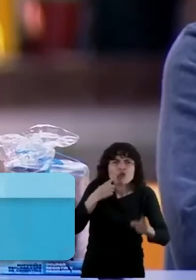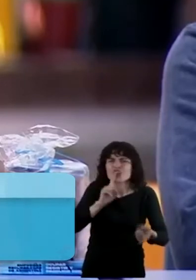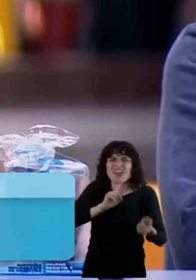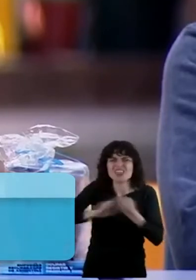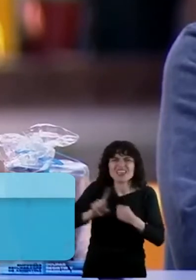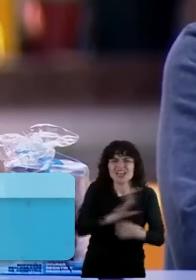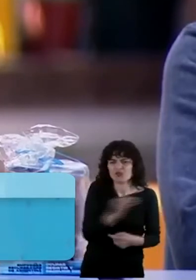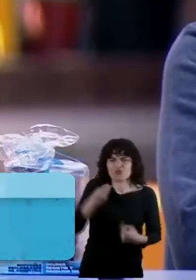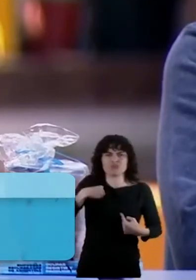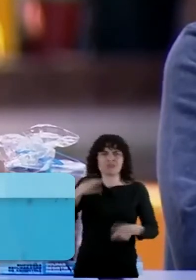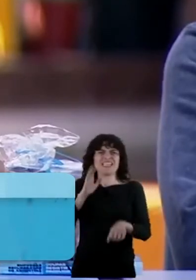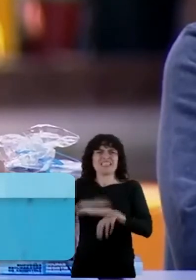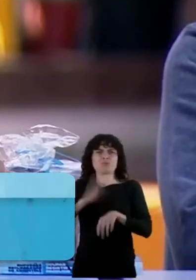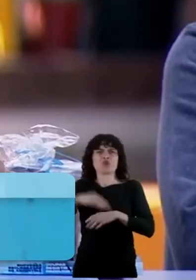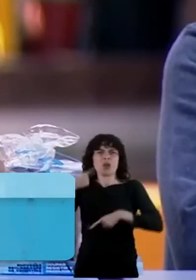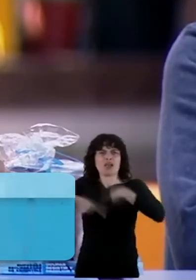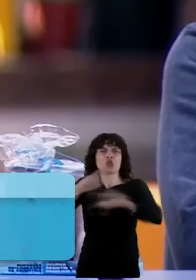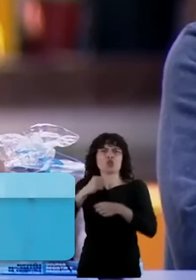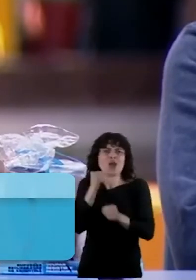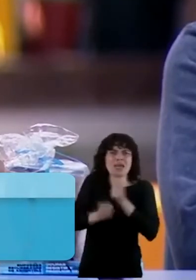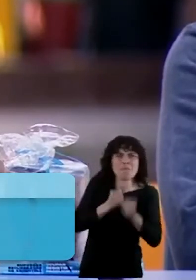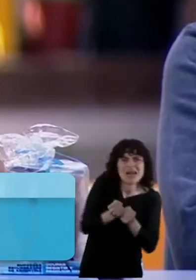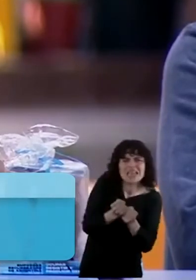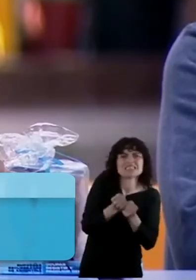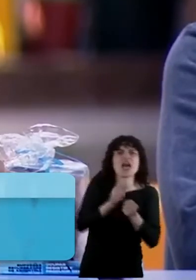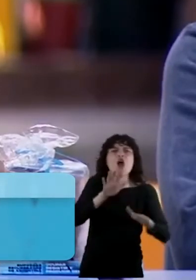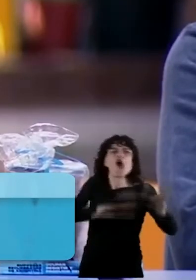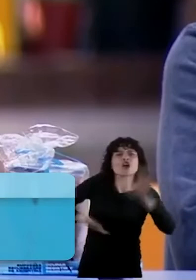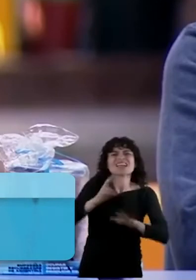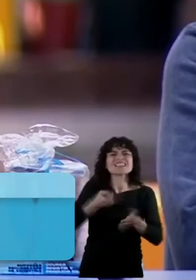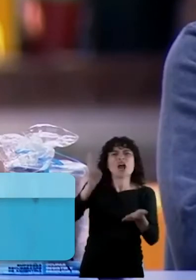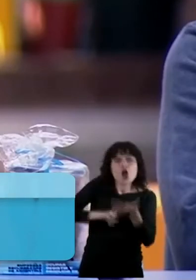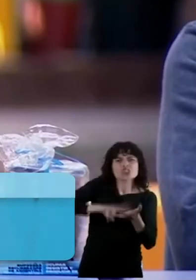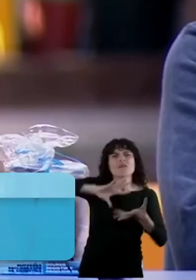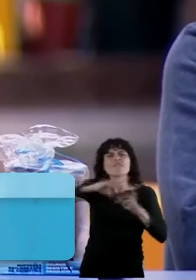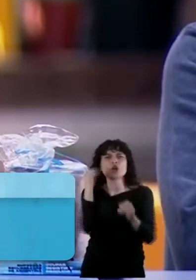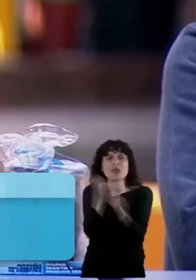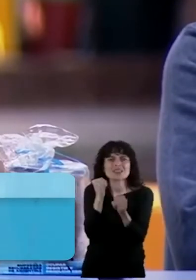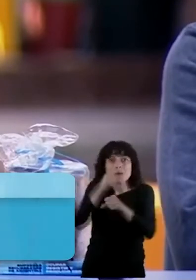distribuido su modo de trabajar y habían creado un modo de vida